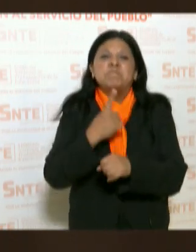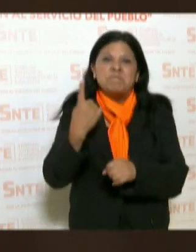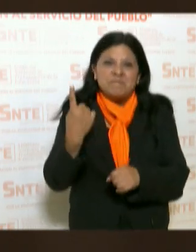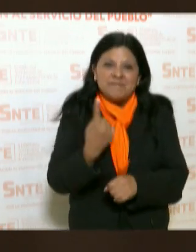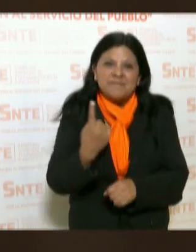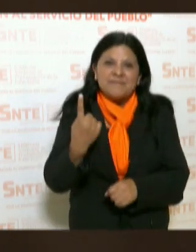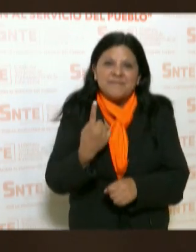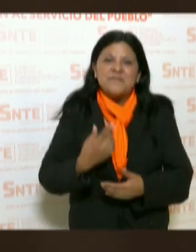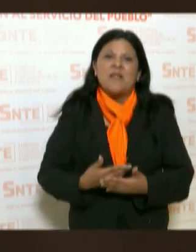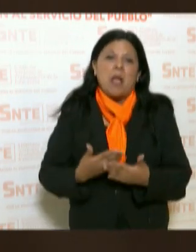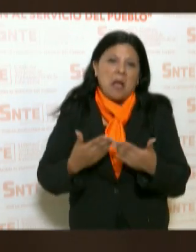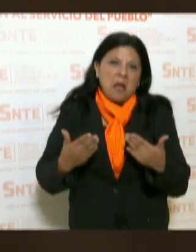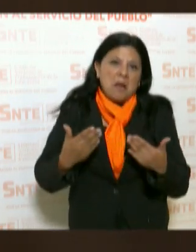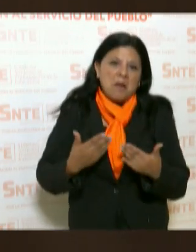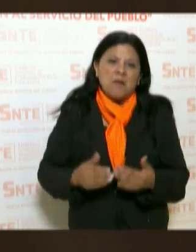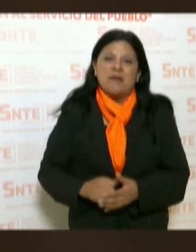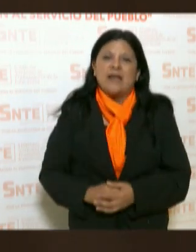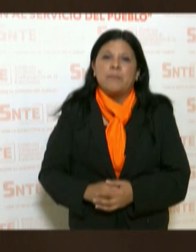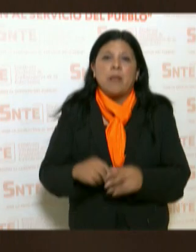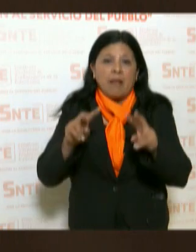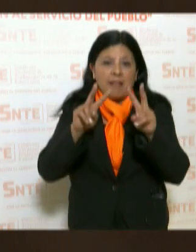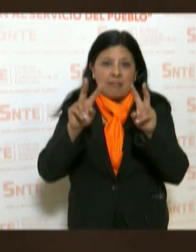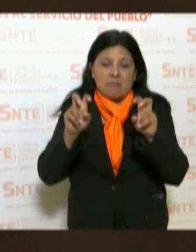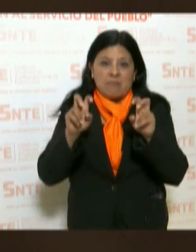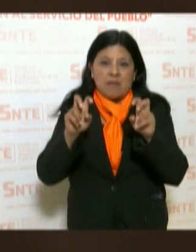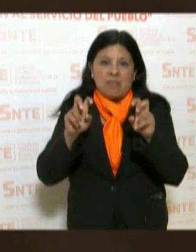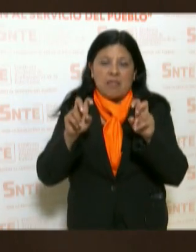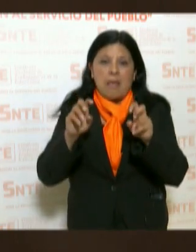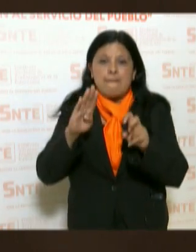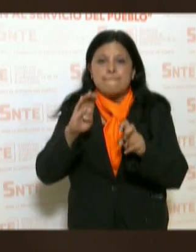se estableció un sistema de becas